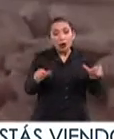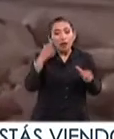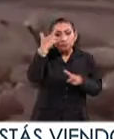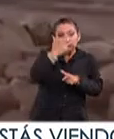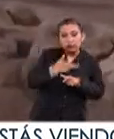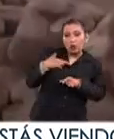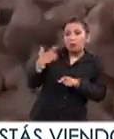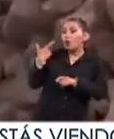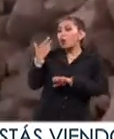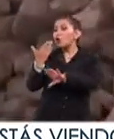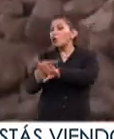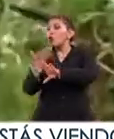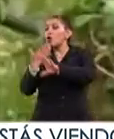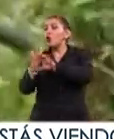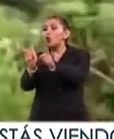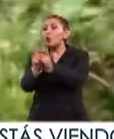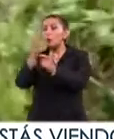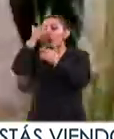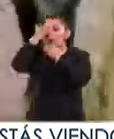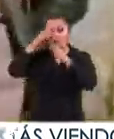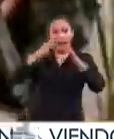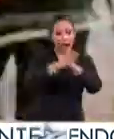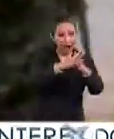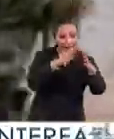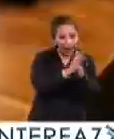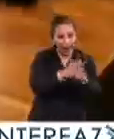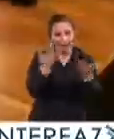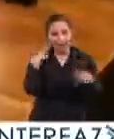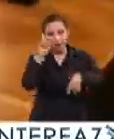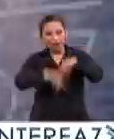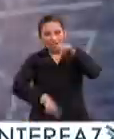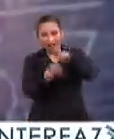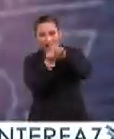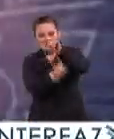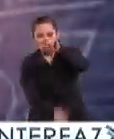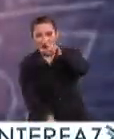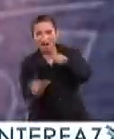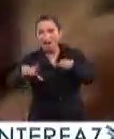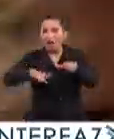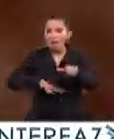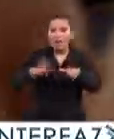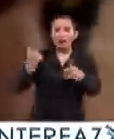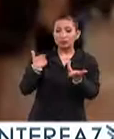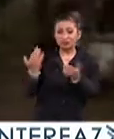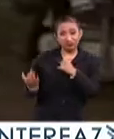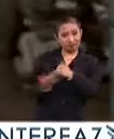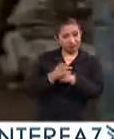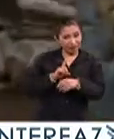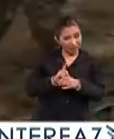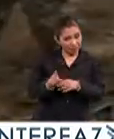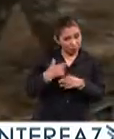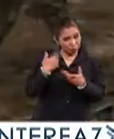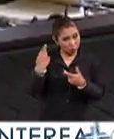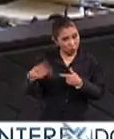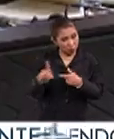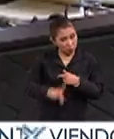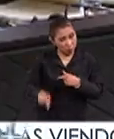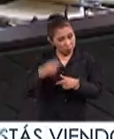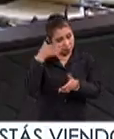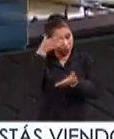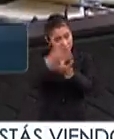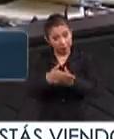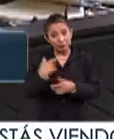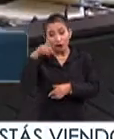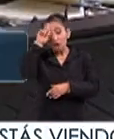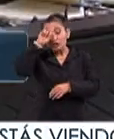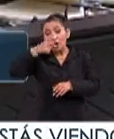el combate a los grupos terroristas, las guerras, la desnuclearización y los gobiernos que no garantizan los derechos a sus pueblos. El Consejo